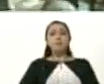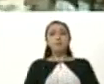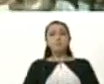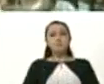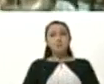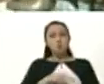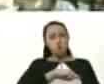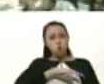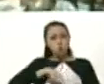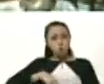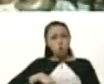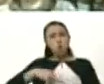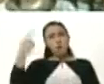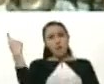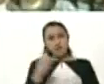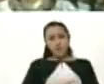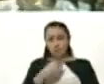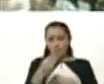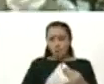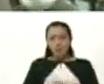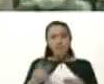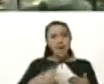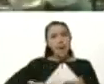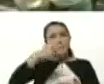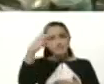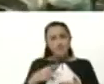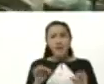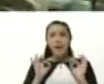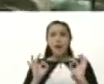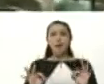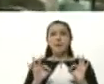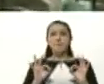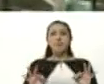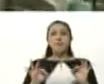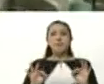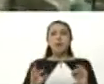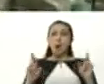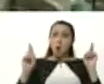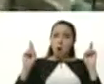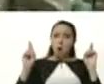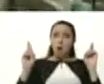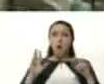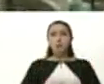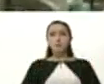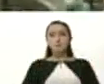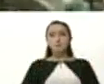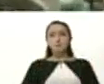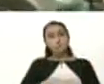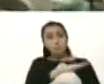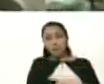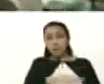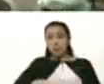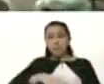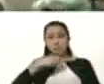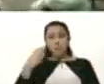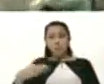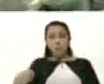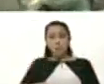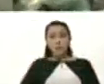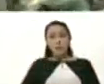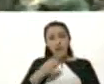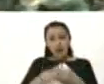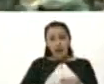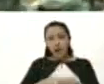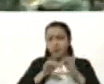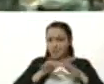debemos ineludiblemente diseñar un plan especial, tal vez, para que nuestros muchachos amplifiquen